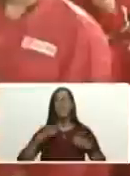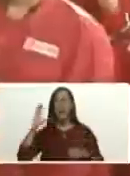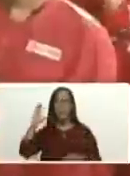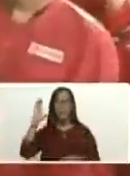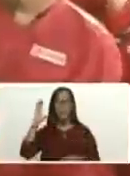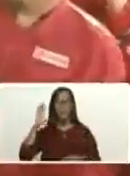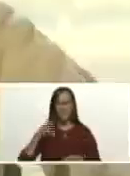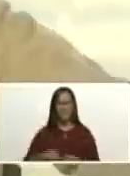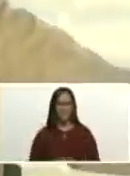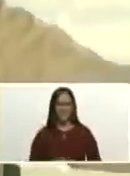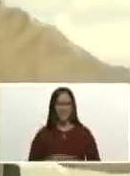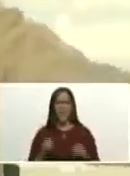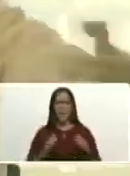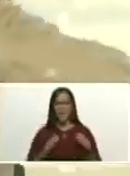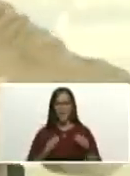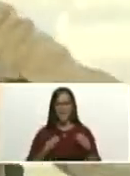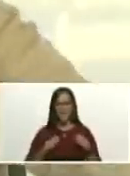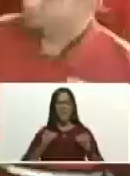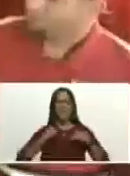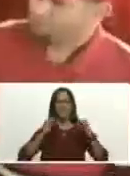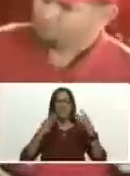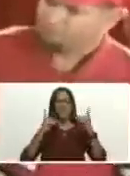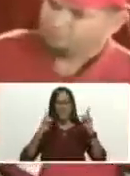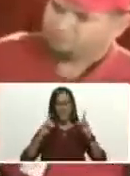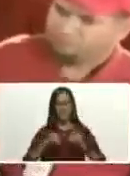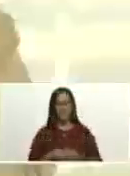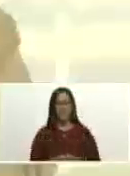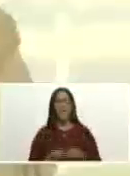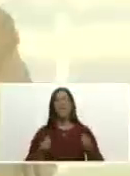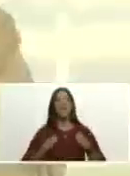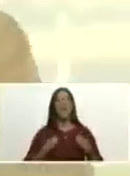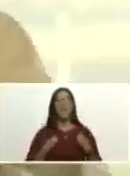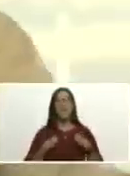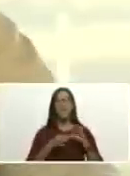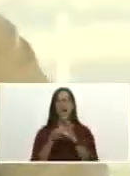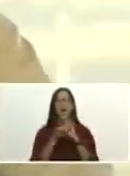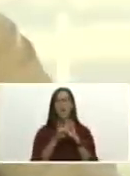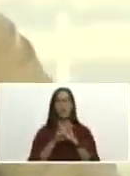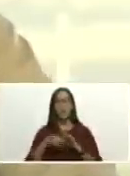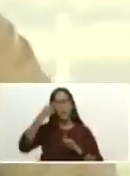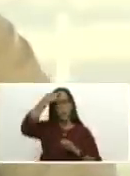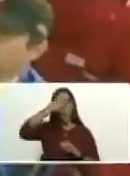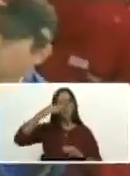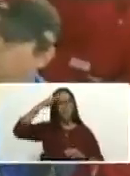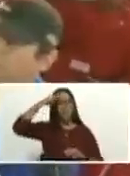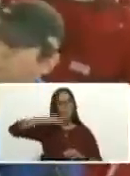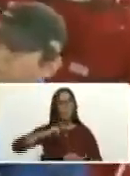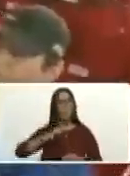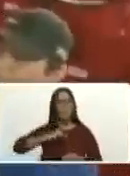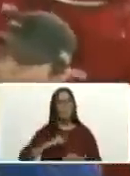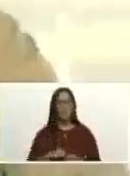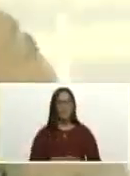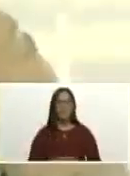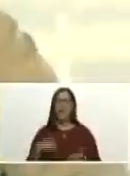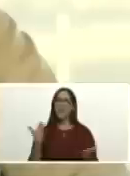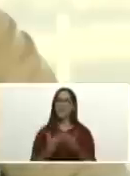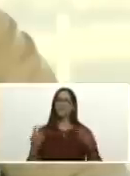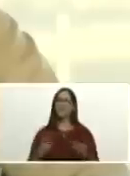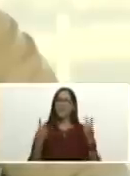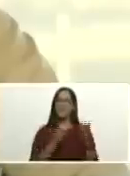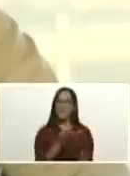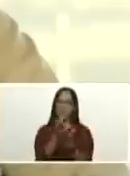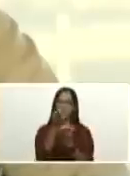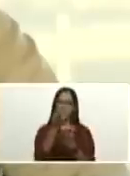patria! ¡Viva! ¡Que viva la independencia! ¡Viva! ¡Que viva la unión cívico-militar policial! ¡Viva! ¡Hasta la